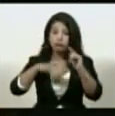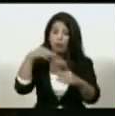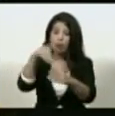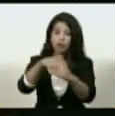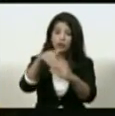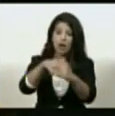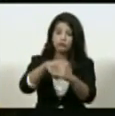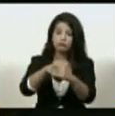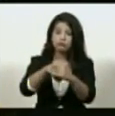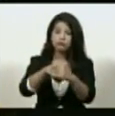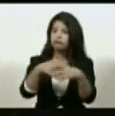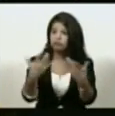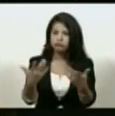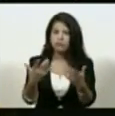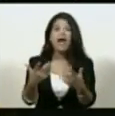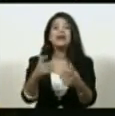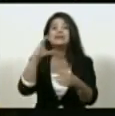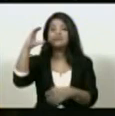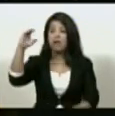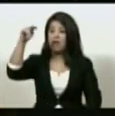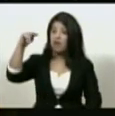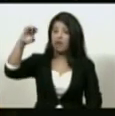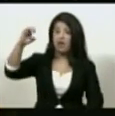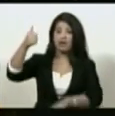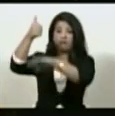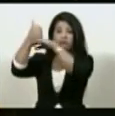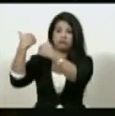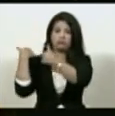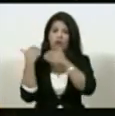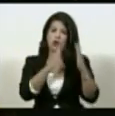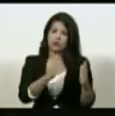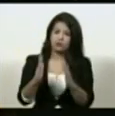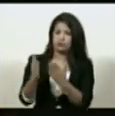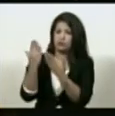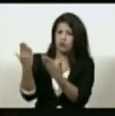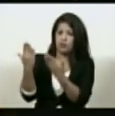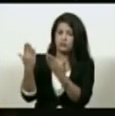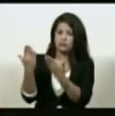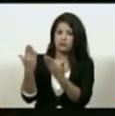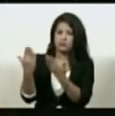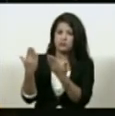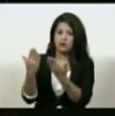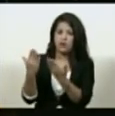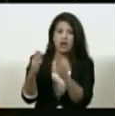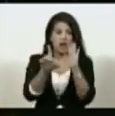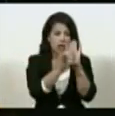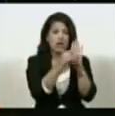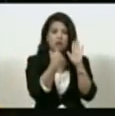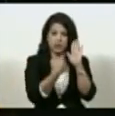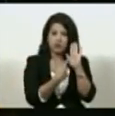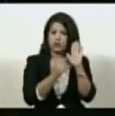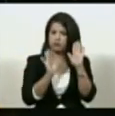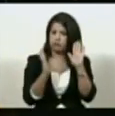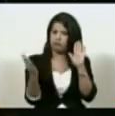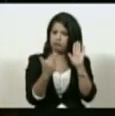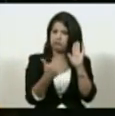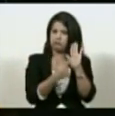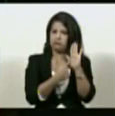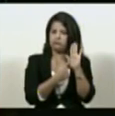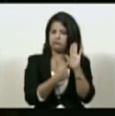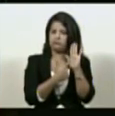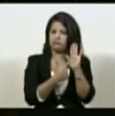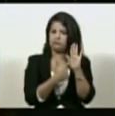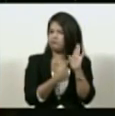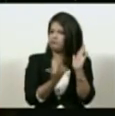venezolanos bajo la autoridad del Consejo Nacional Electoral, como lo contempla nuestro ordenamiento jurídico. Es